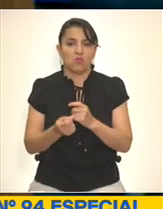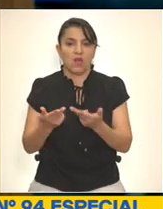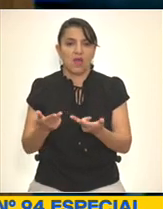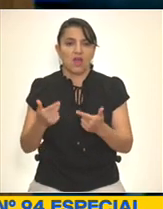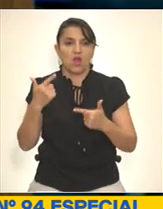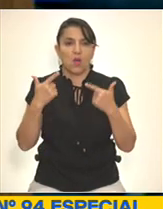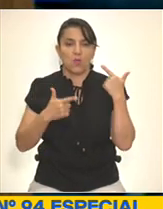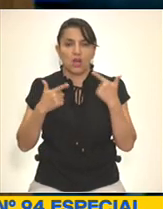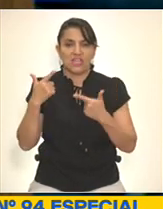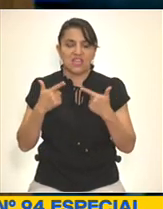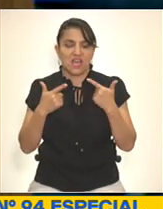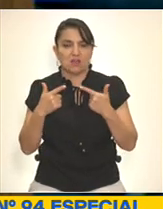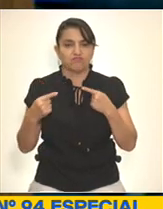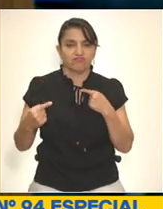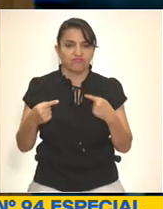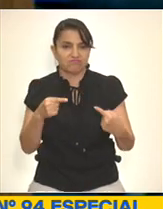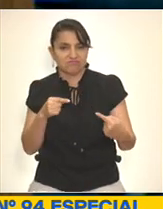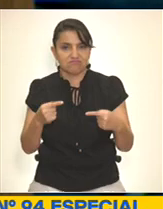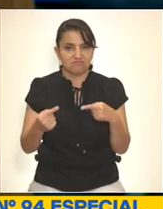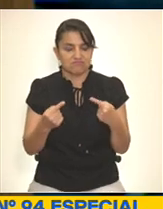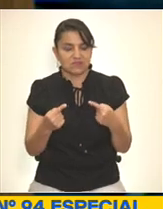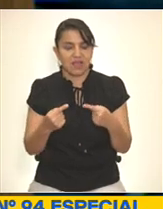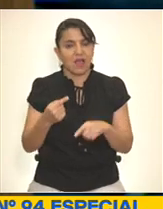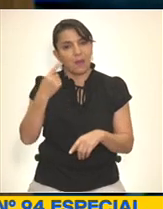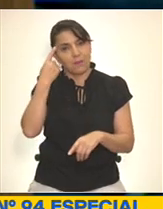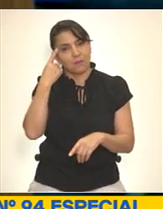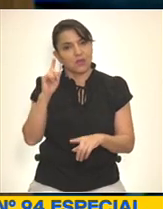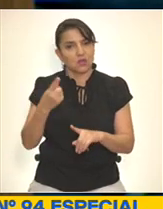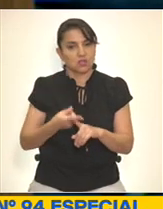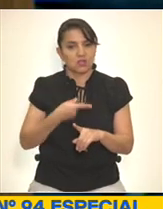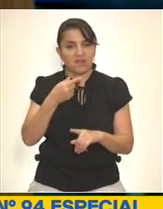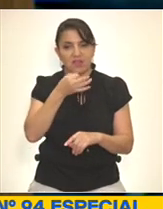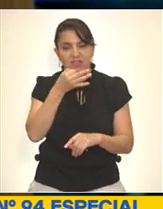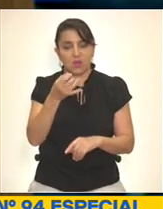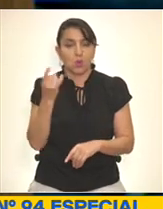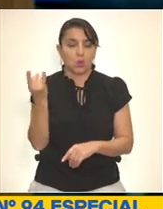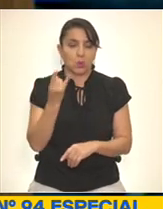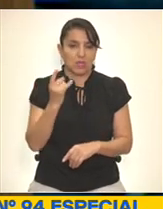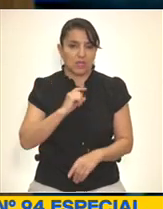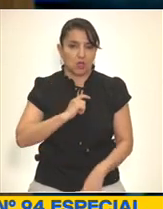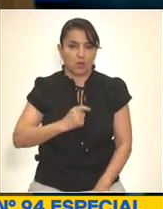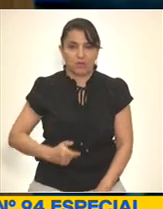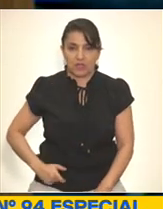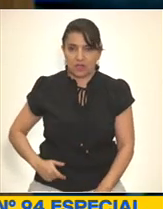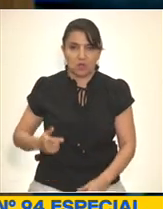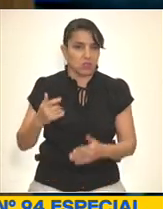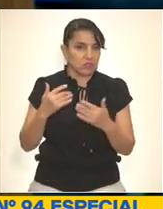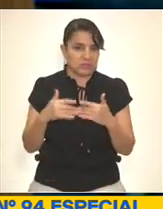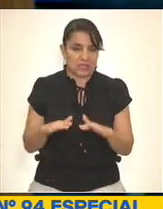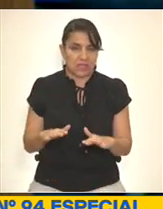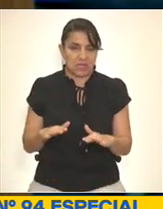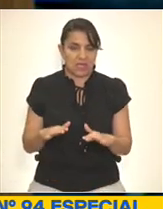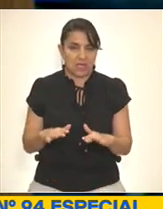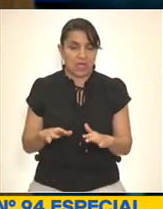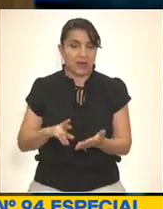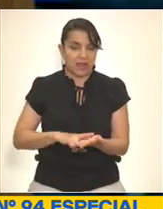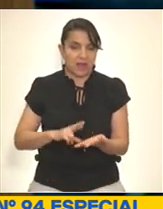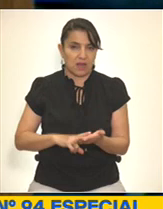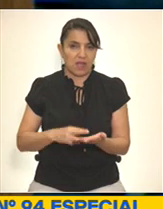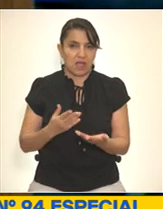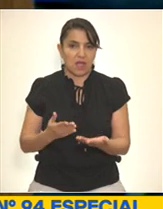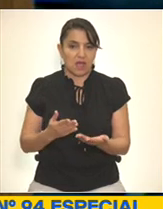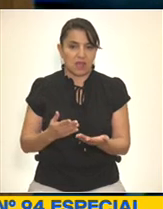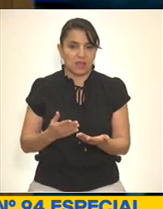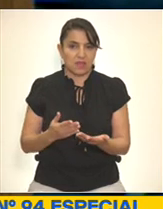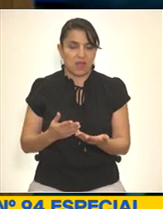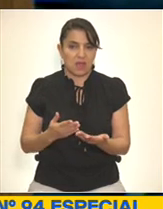política de trinchera, pero vuelvo a resaltar que es urgente que el gobierno, en los hechos, dé sentido